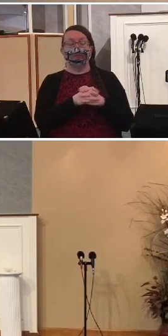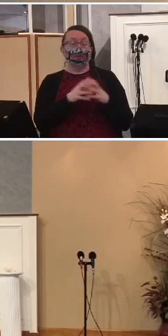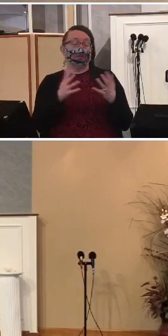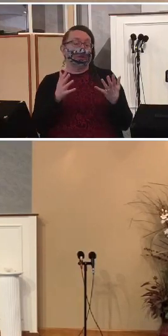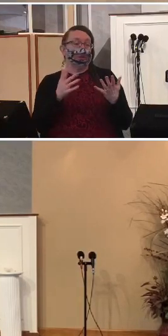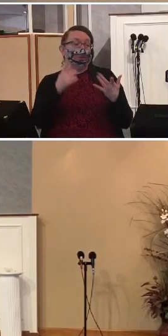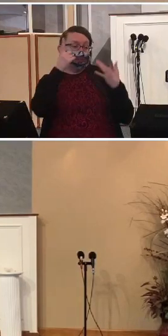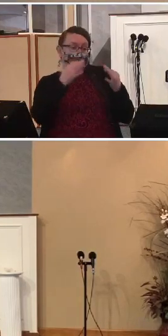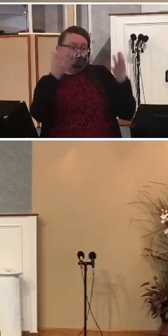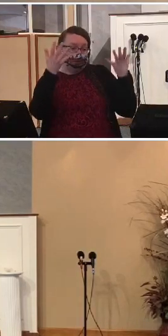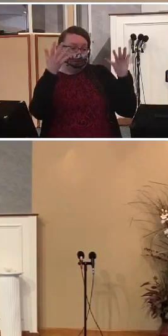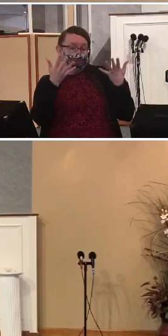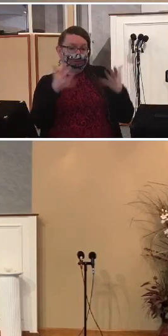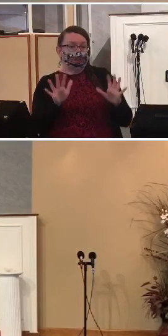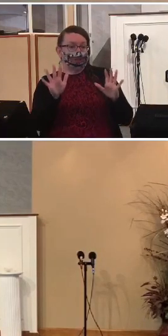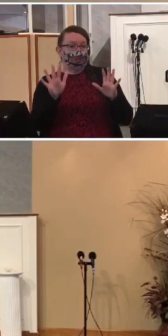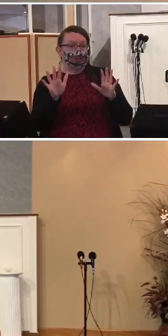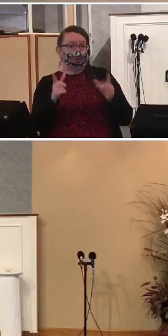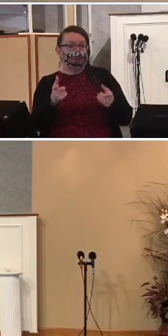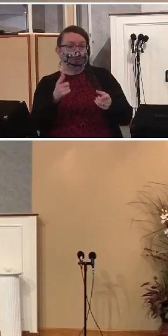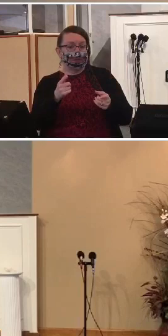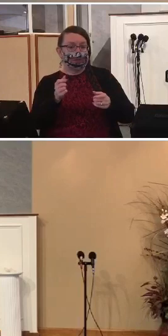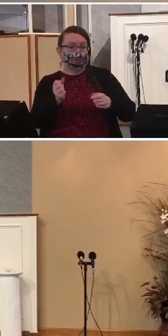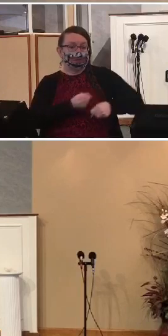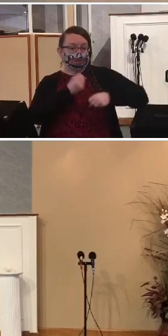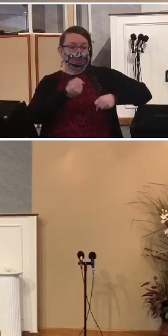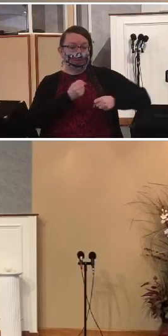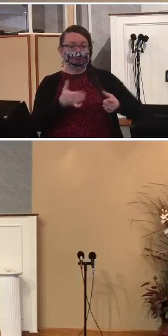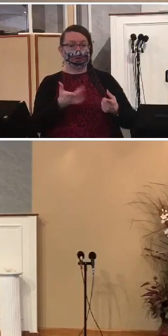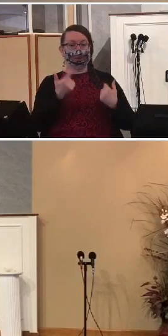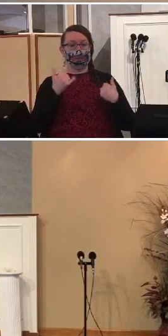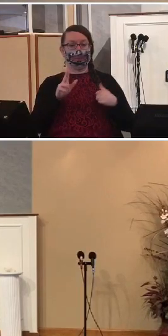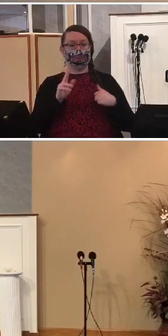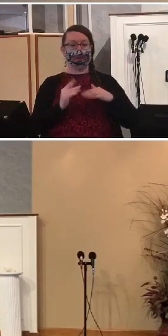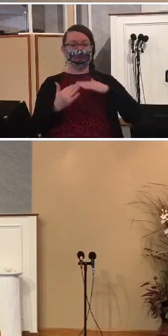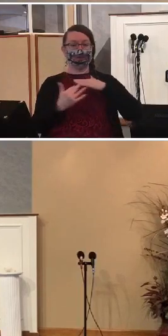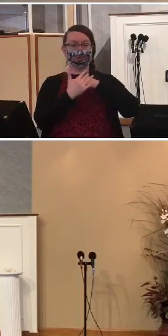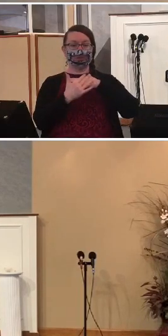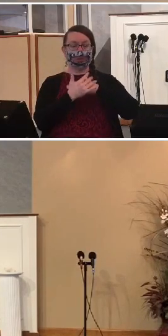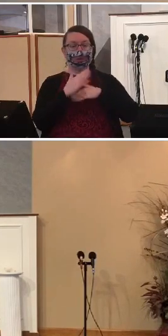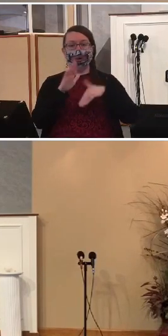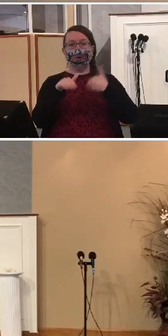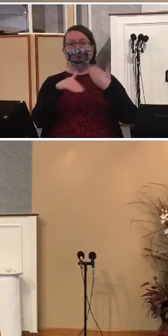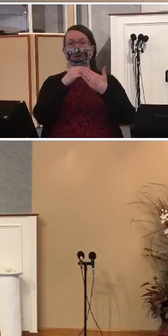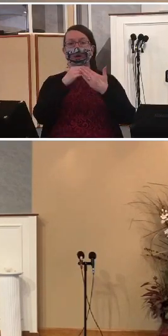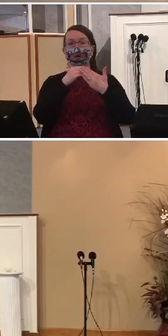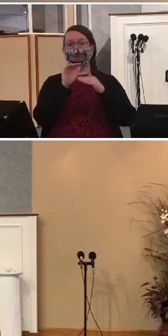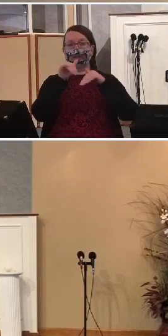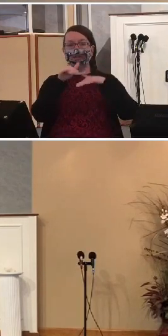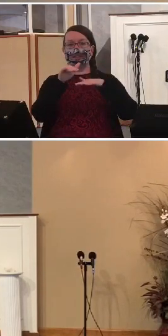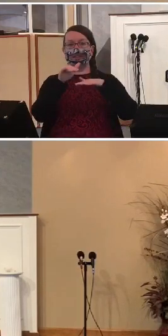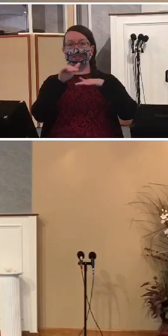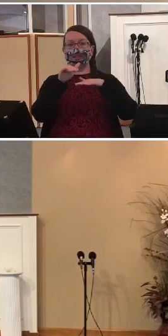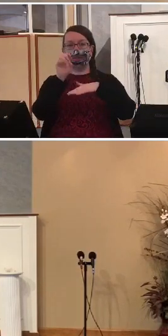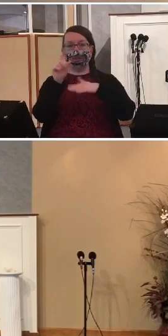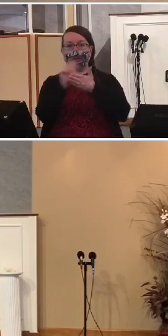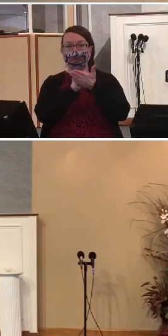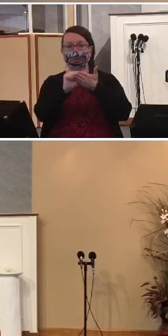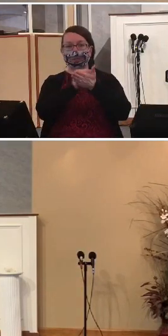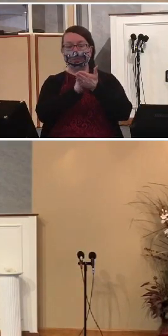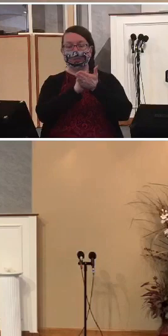nosotros terminamos el día, recogimos nuestros equipos y nosotros empezamos a lavar y todas las cosas que estaban en las redes que no era